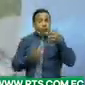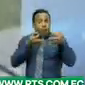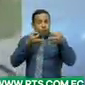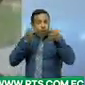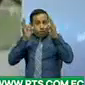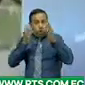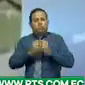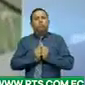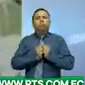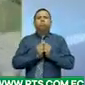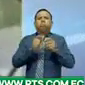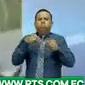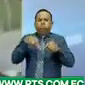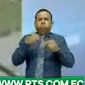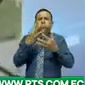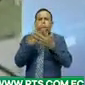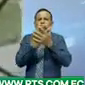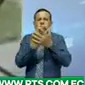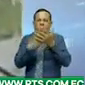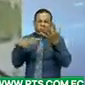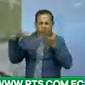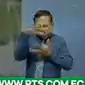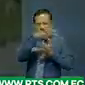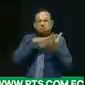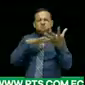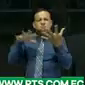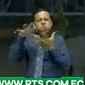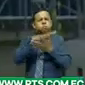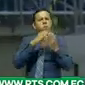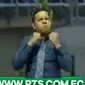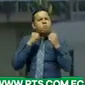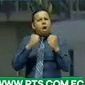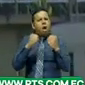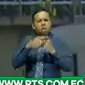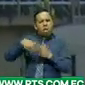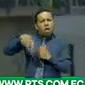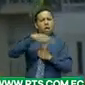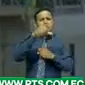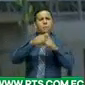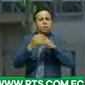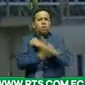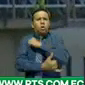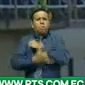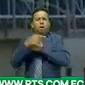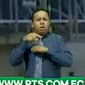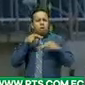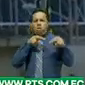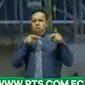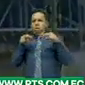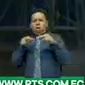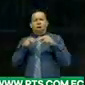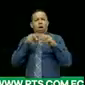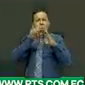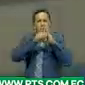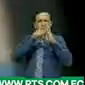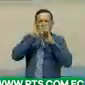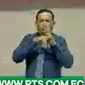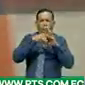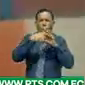23 de febrero, una revuelta que fue capaz de estremecer a todo un país y cuyas imágenes dieron vuelta al